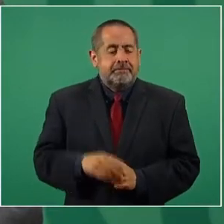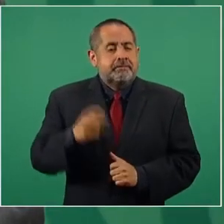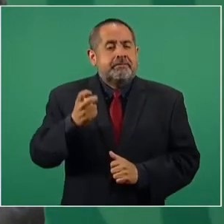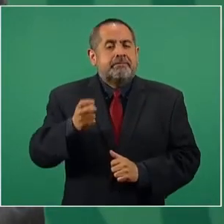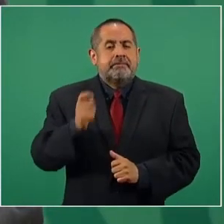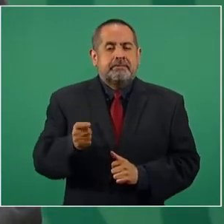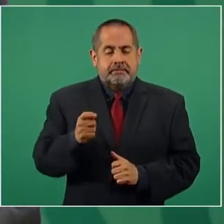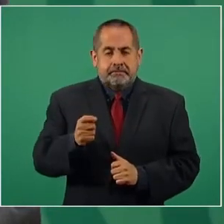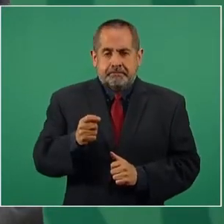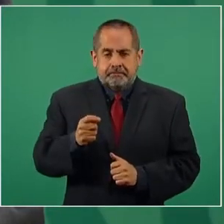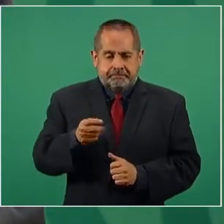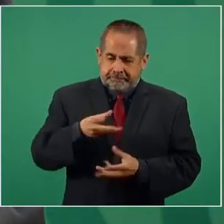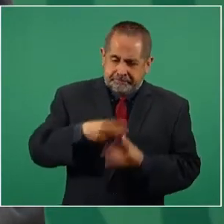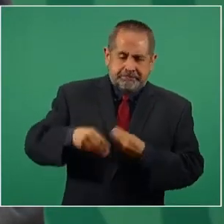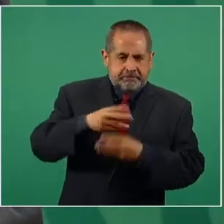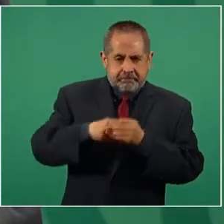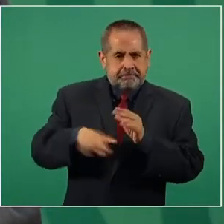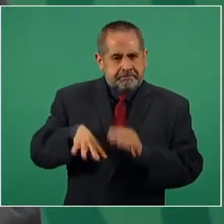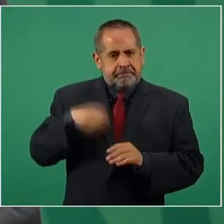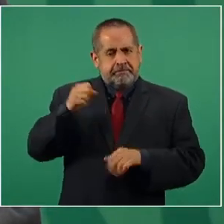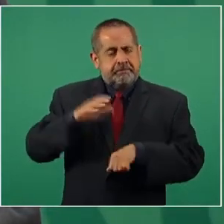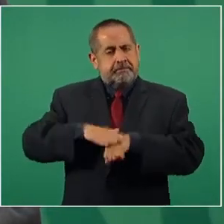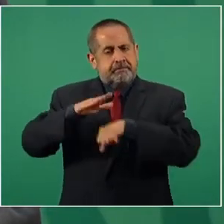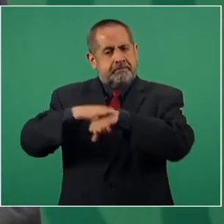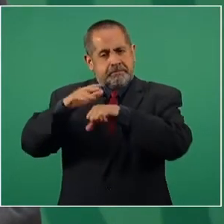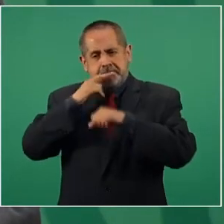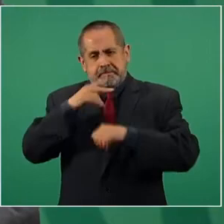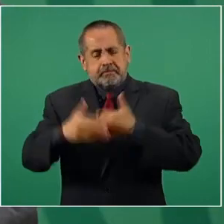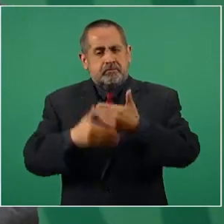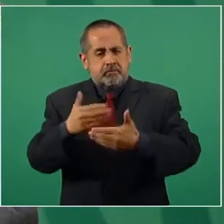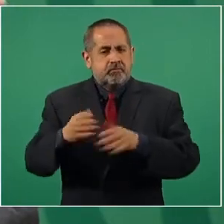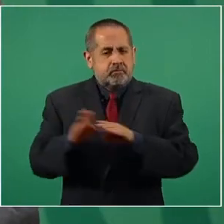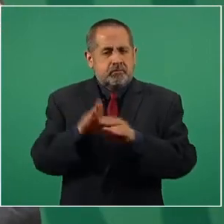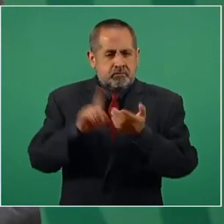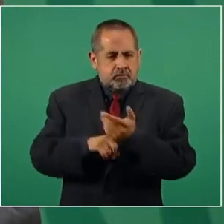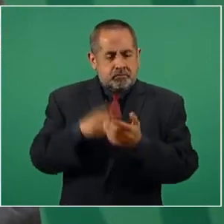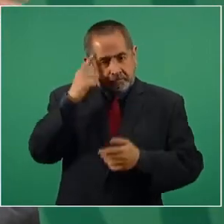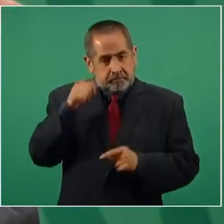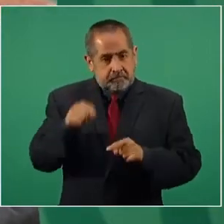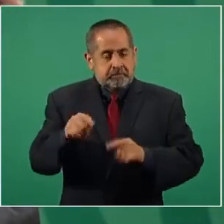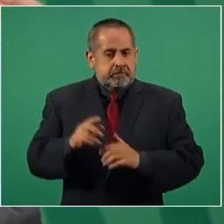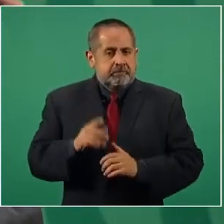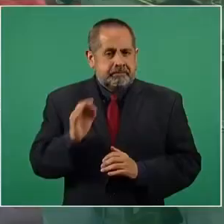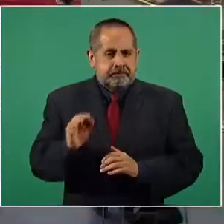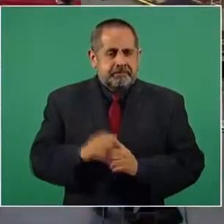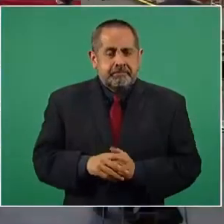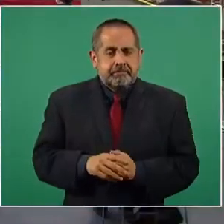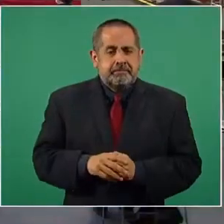Entonces, se va a recuperar pronto de la pandemia. Ya